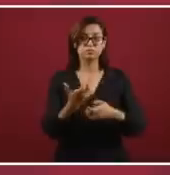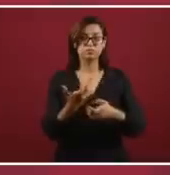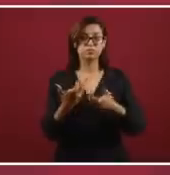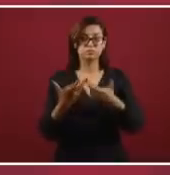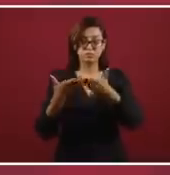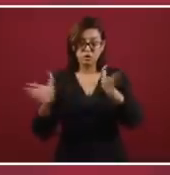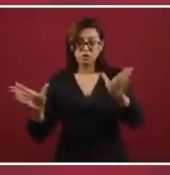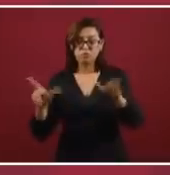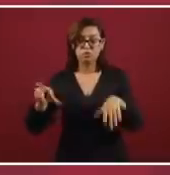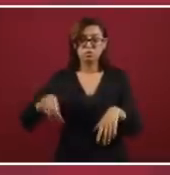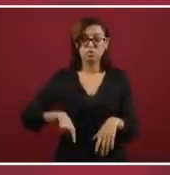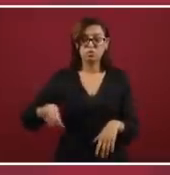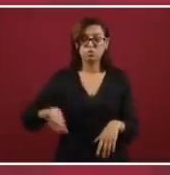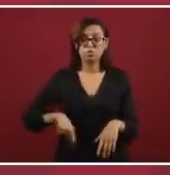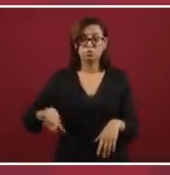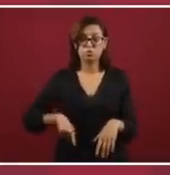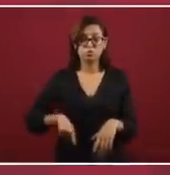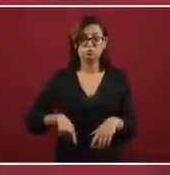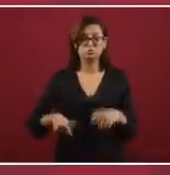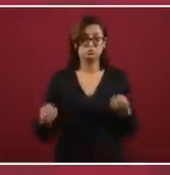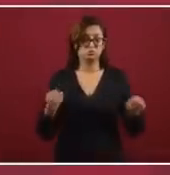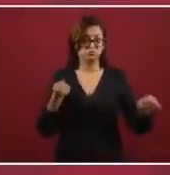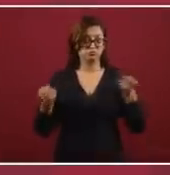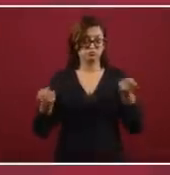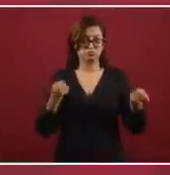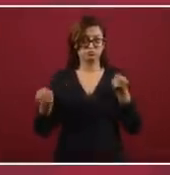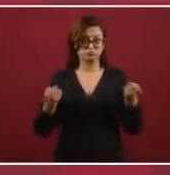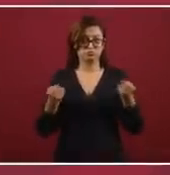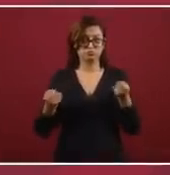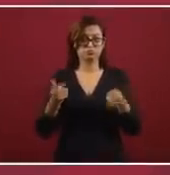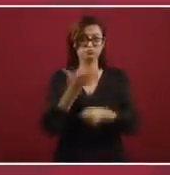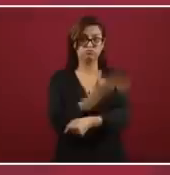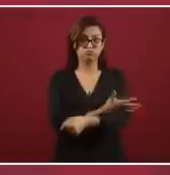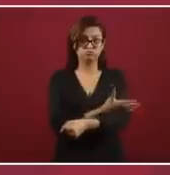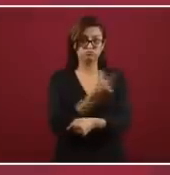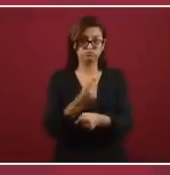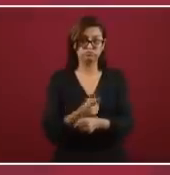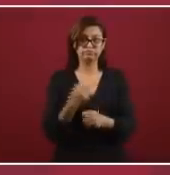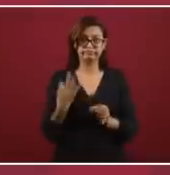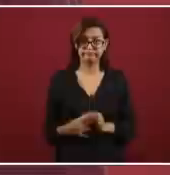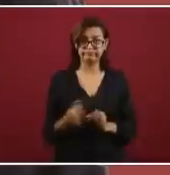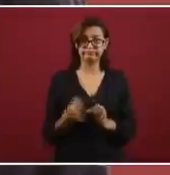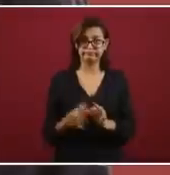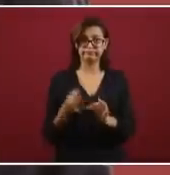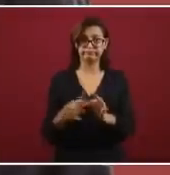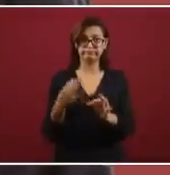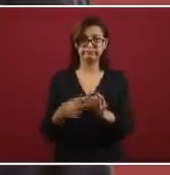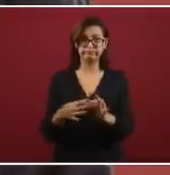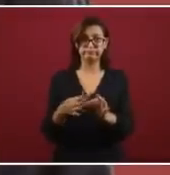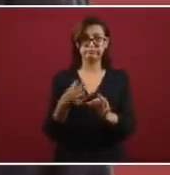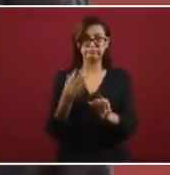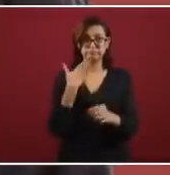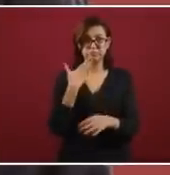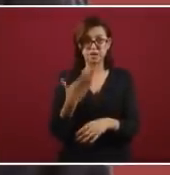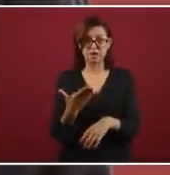pública es manejada con honestidad y con eficiencia,